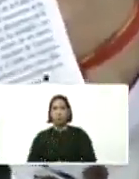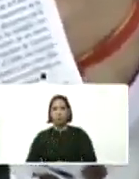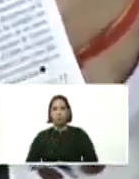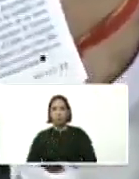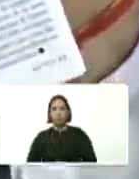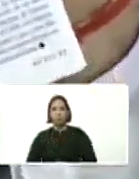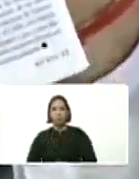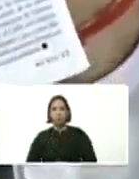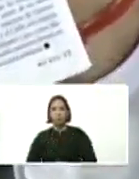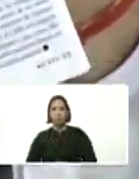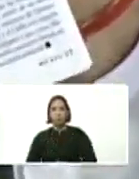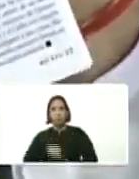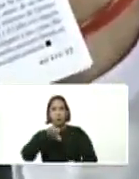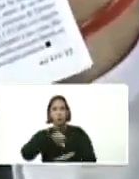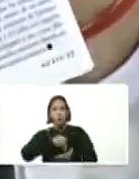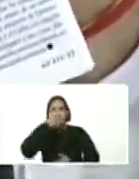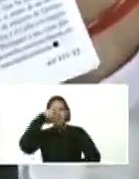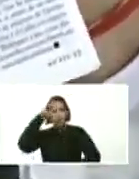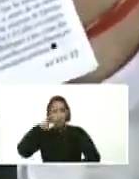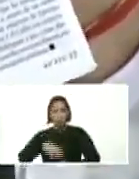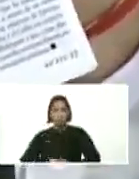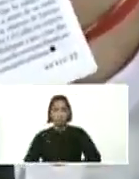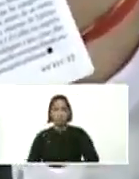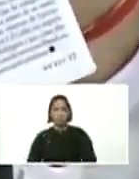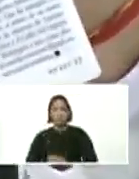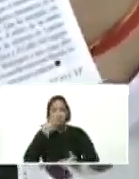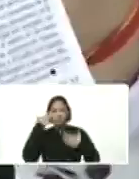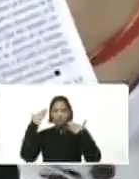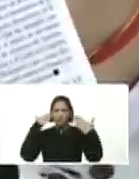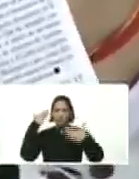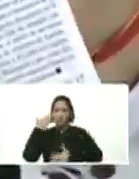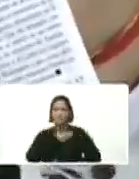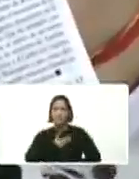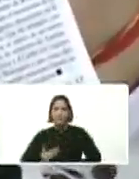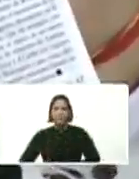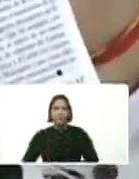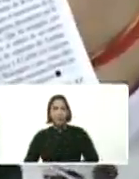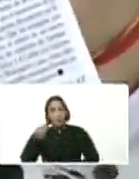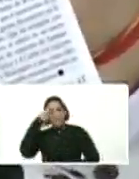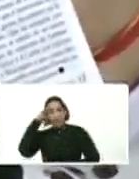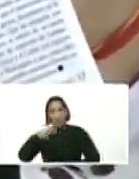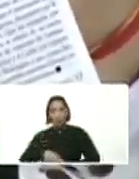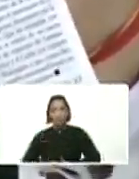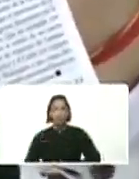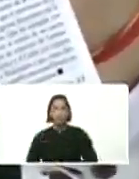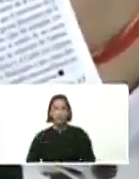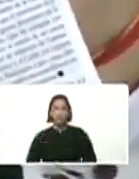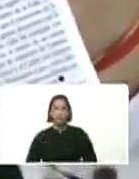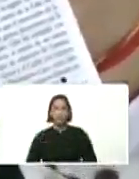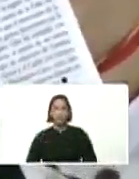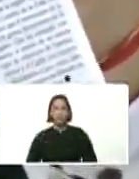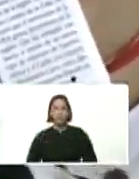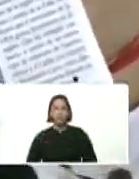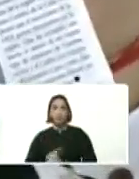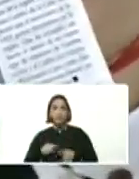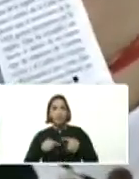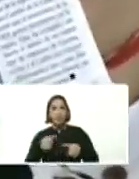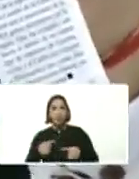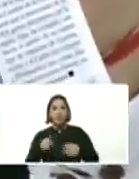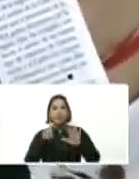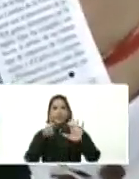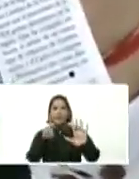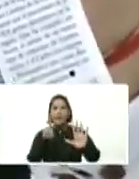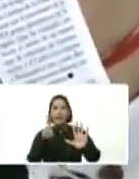allá en Ciudad de México, saludando al presidente López Obrador. Y luego tuvimos